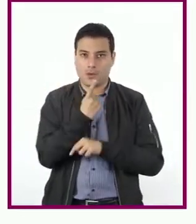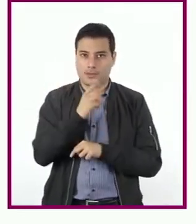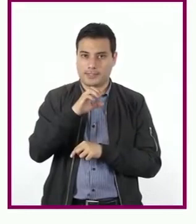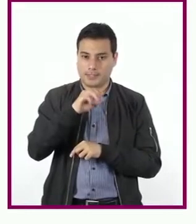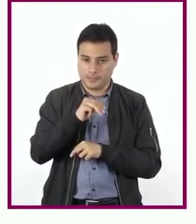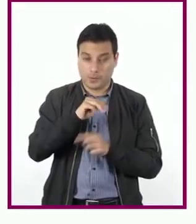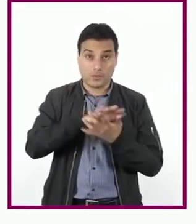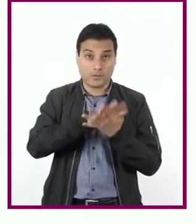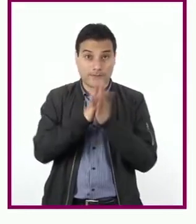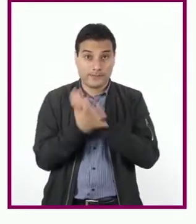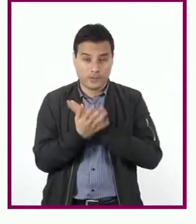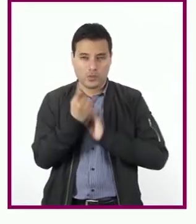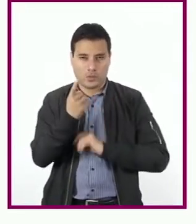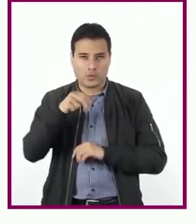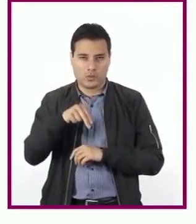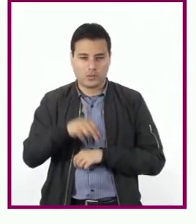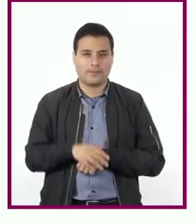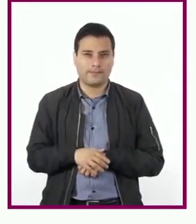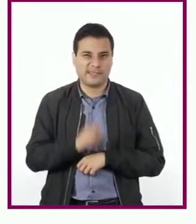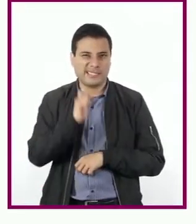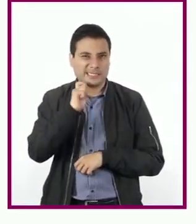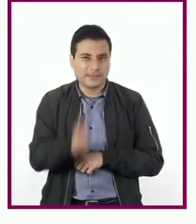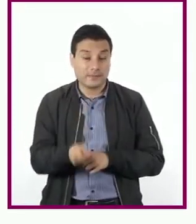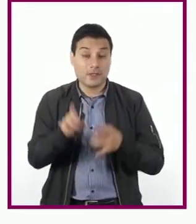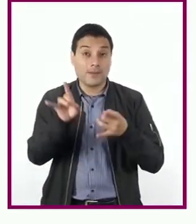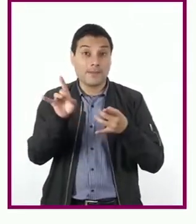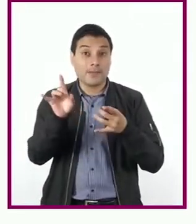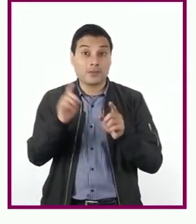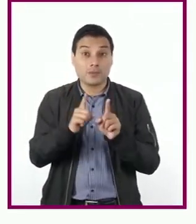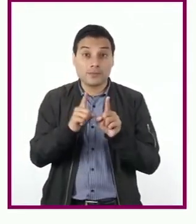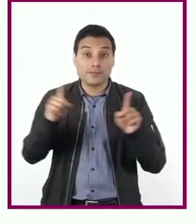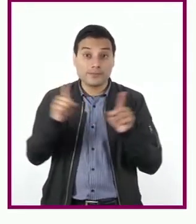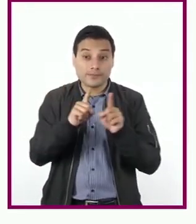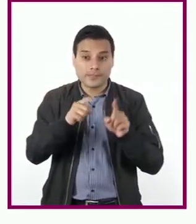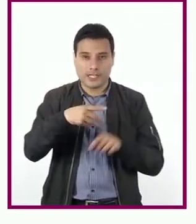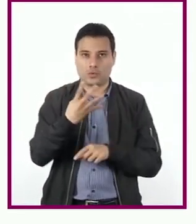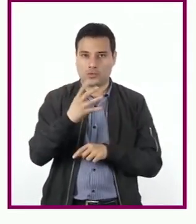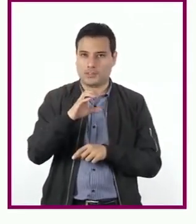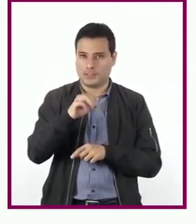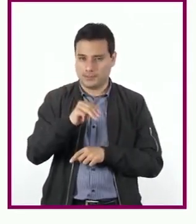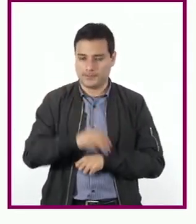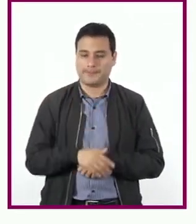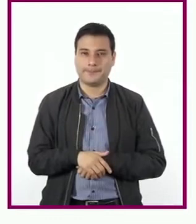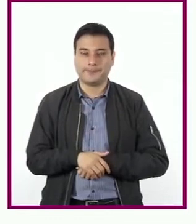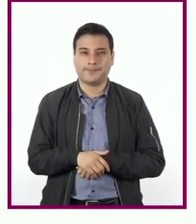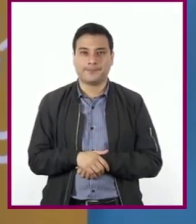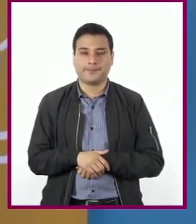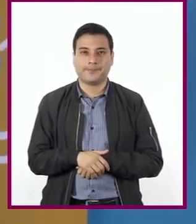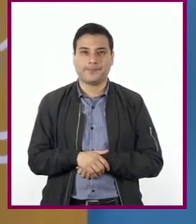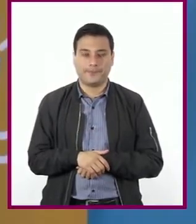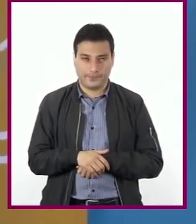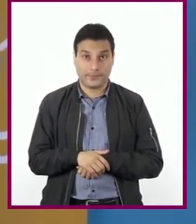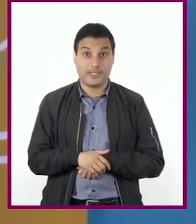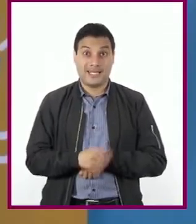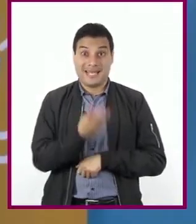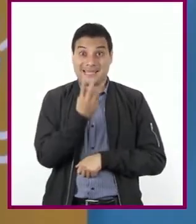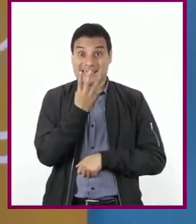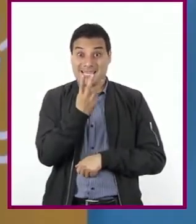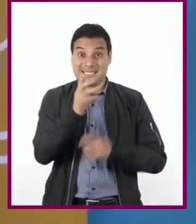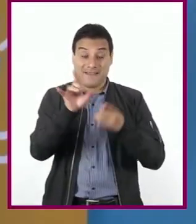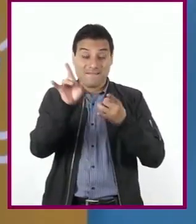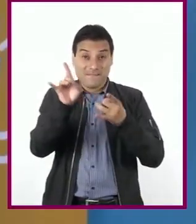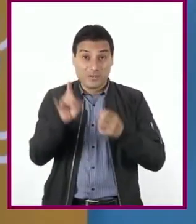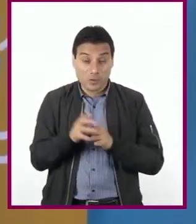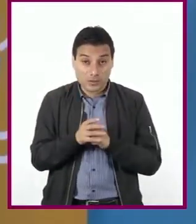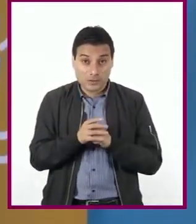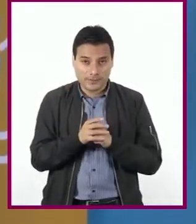centímetro que equivale a un newton, por lo que el vector va a medir 14 centímetros. Cuando son más de tres vectores, se